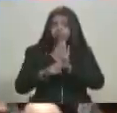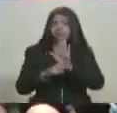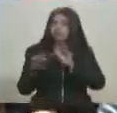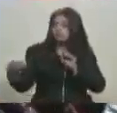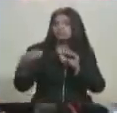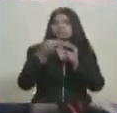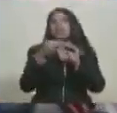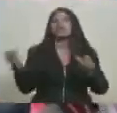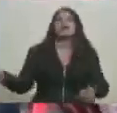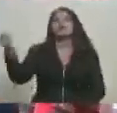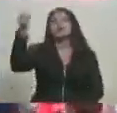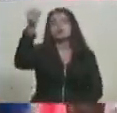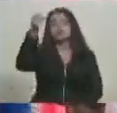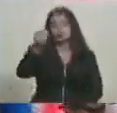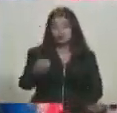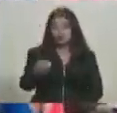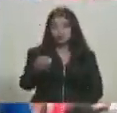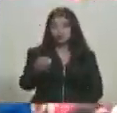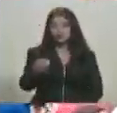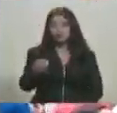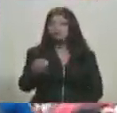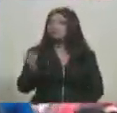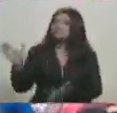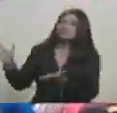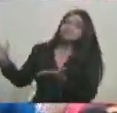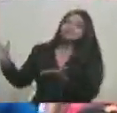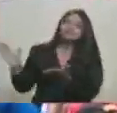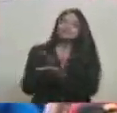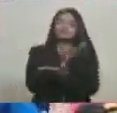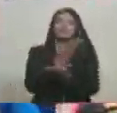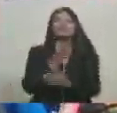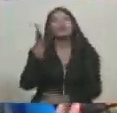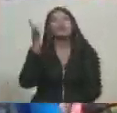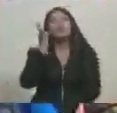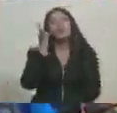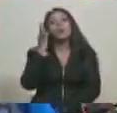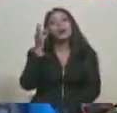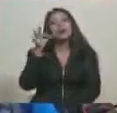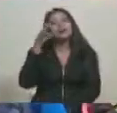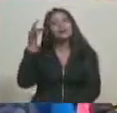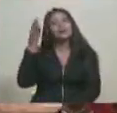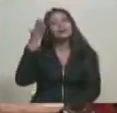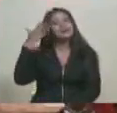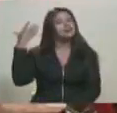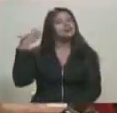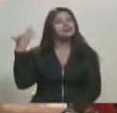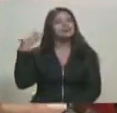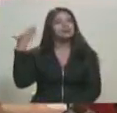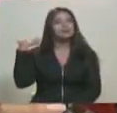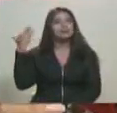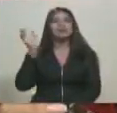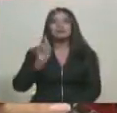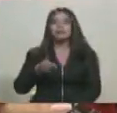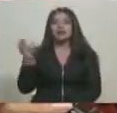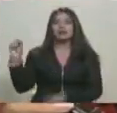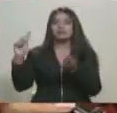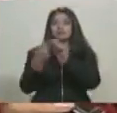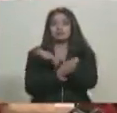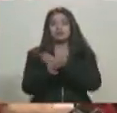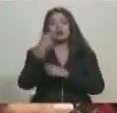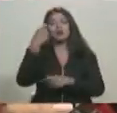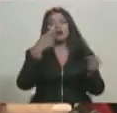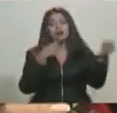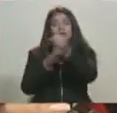La designación, la remoción de la ex fiscal Luis Ortega Díaz y la sustitución de ella